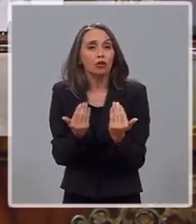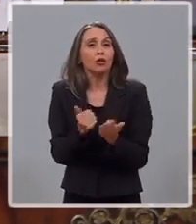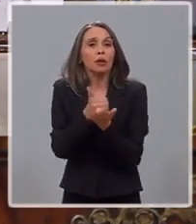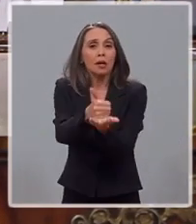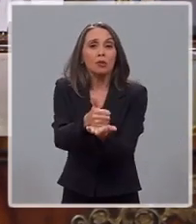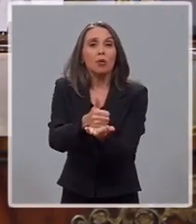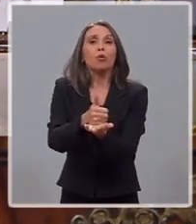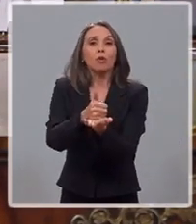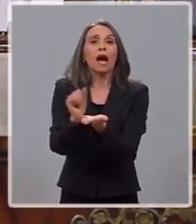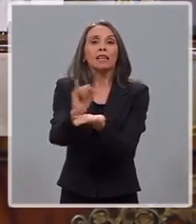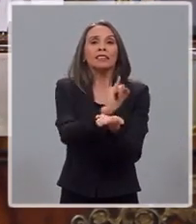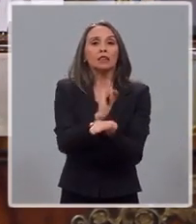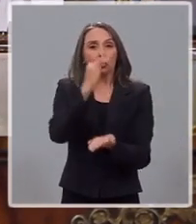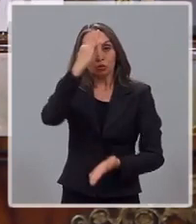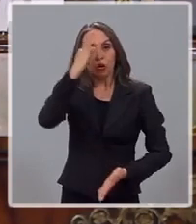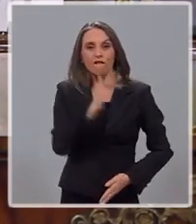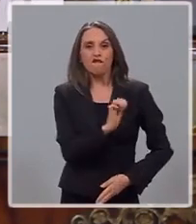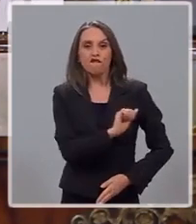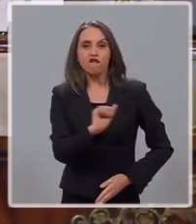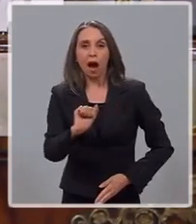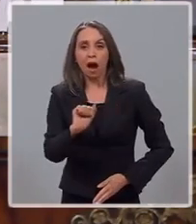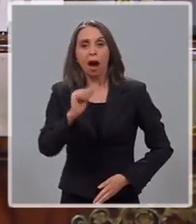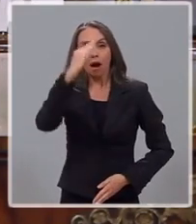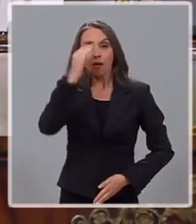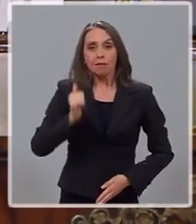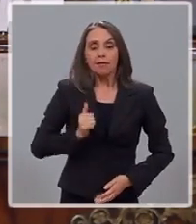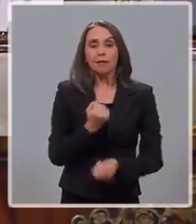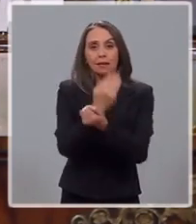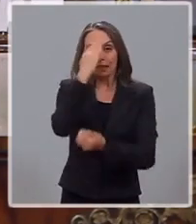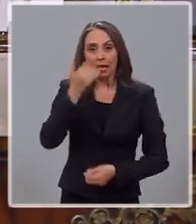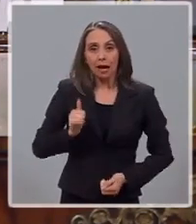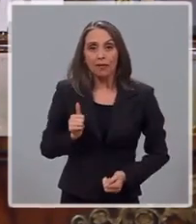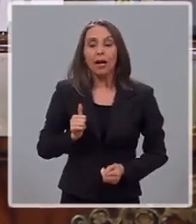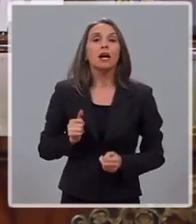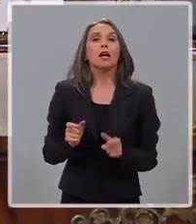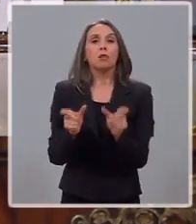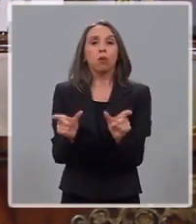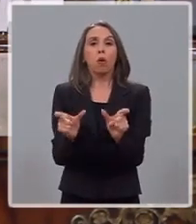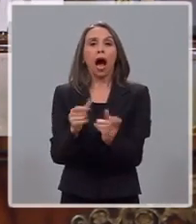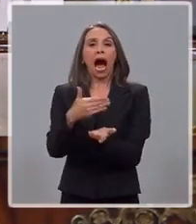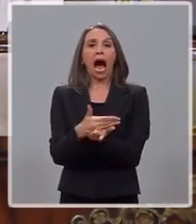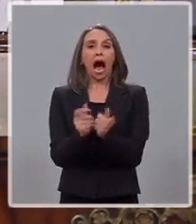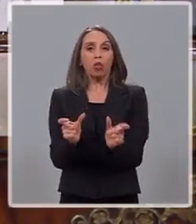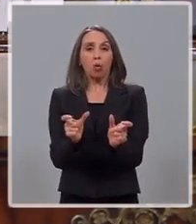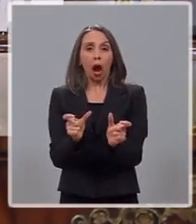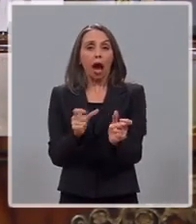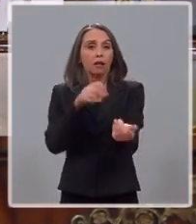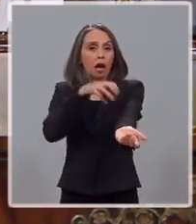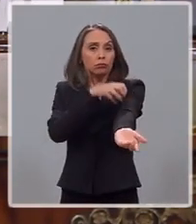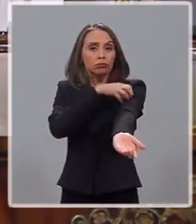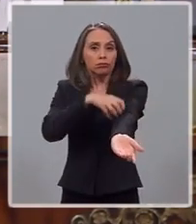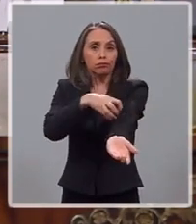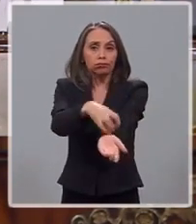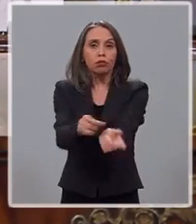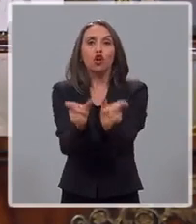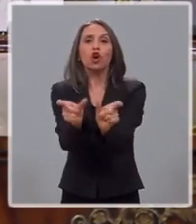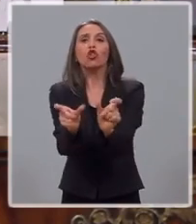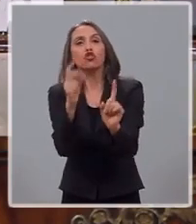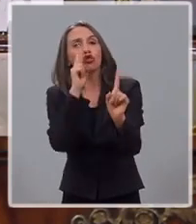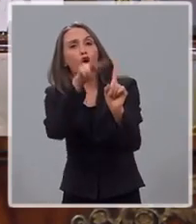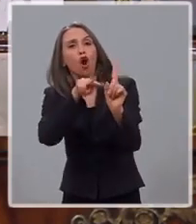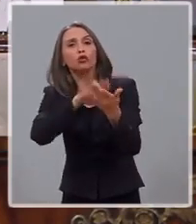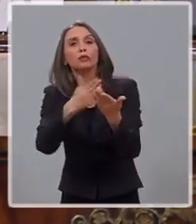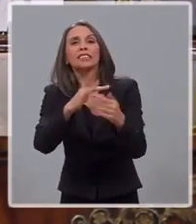nuestras fuerzas armadas y de orden el establecimiento de agua y cordones sanitarios en distintas zonas del país hoy